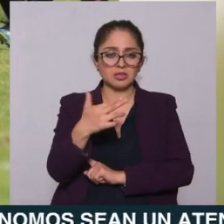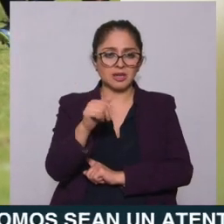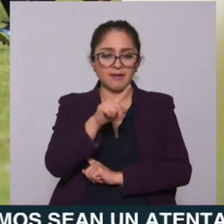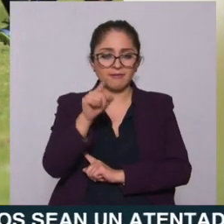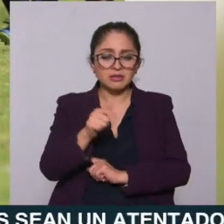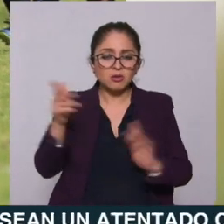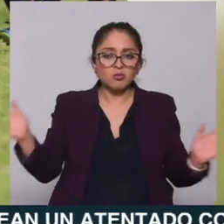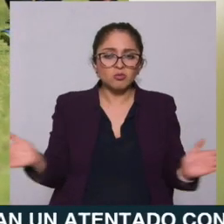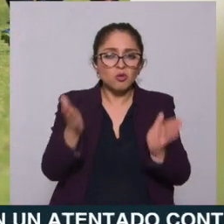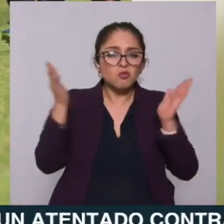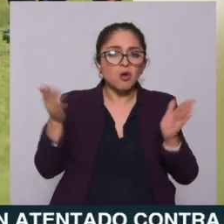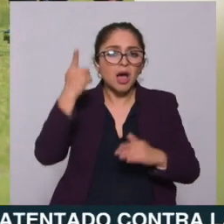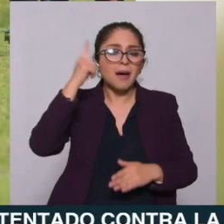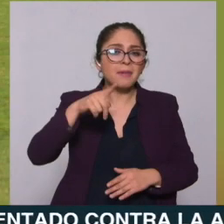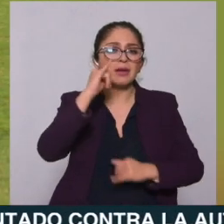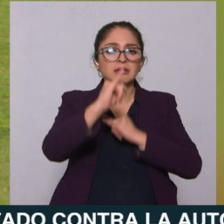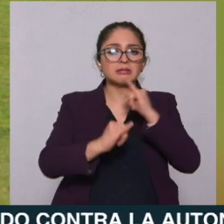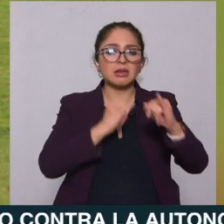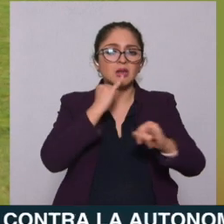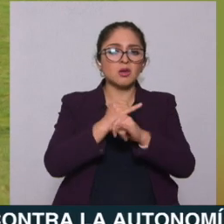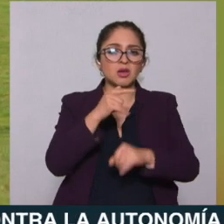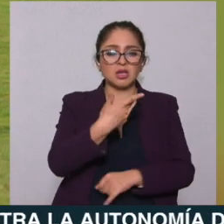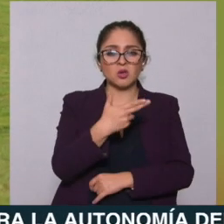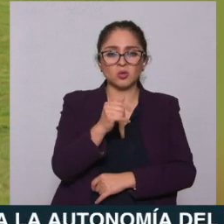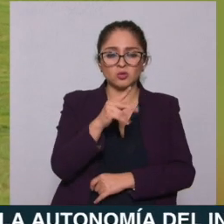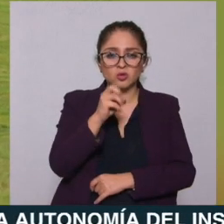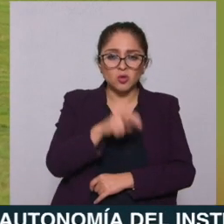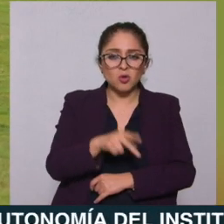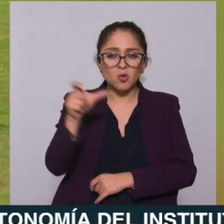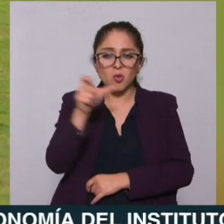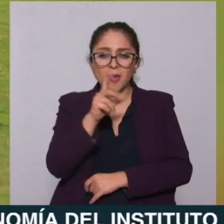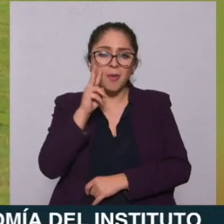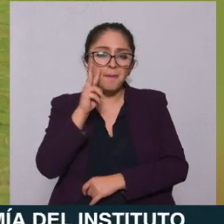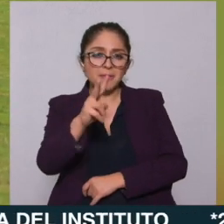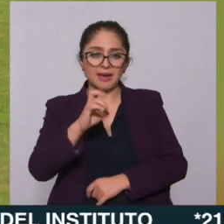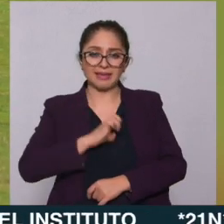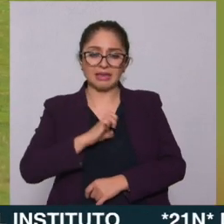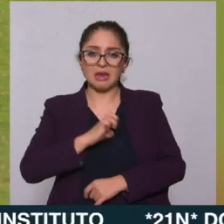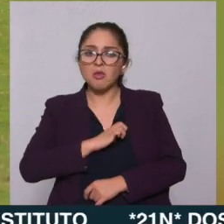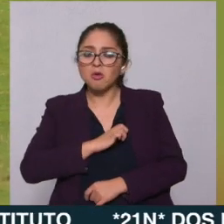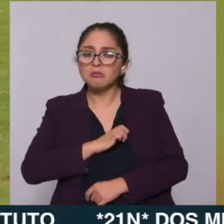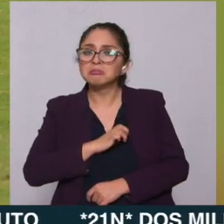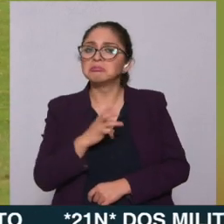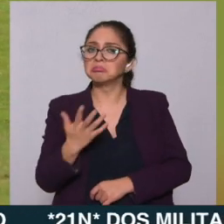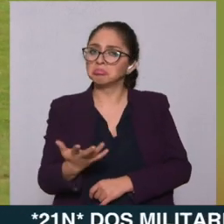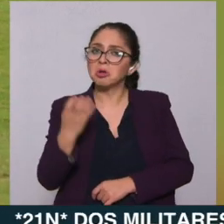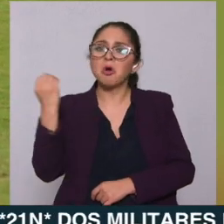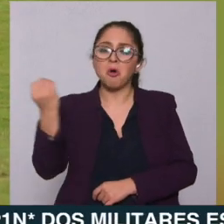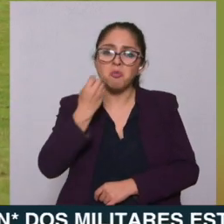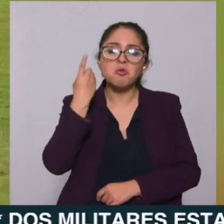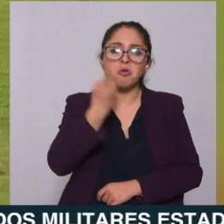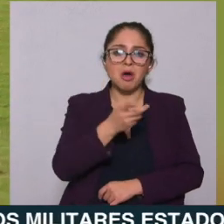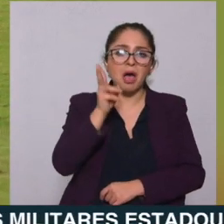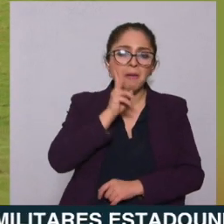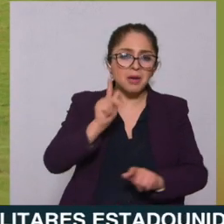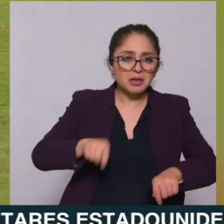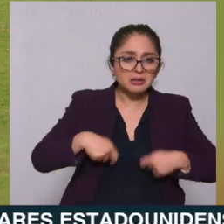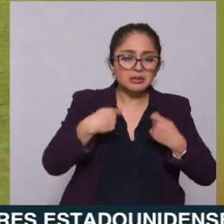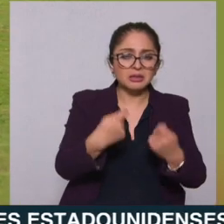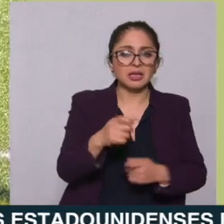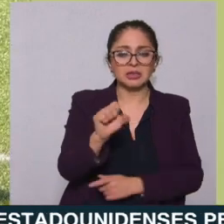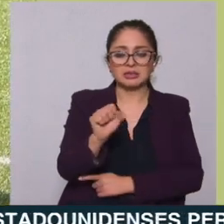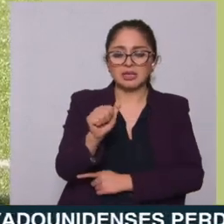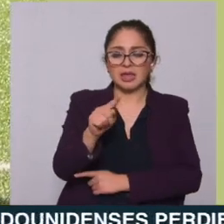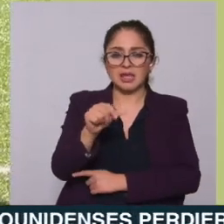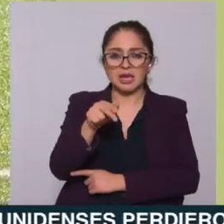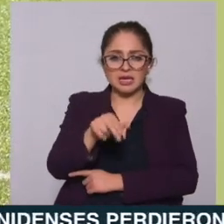un torneo internacional en Houston, hasta que el entrenador antes mencionado recibe la oportunidad de dirigir al Sataní en